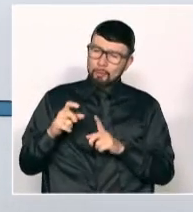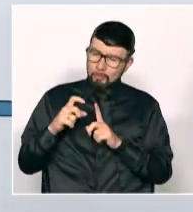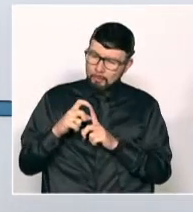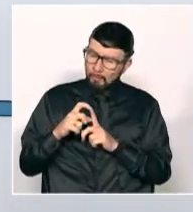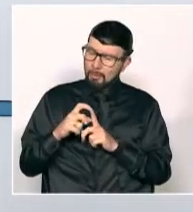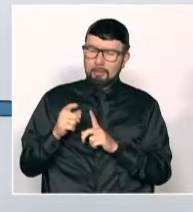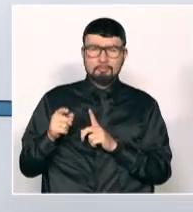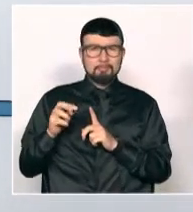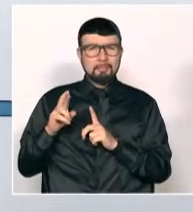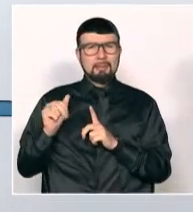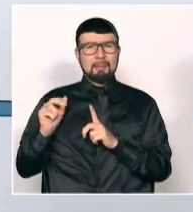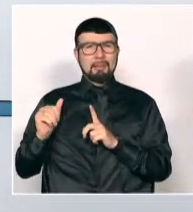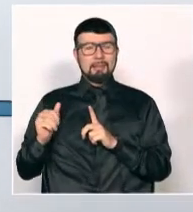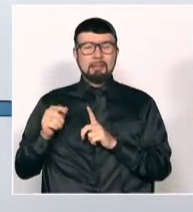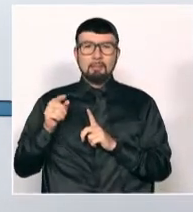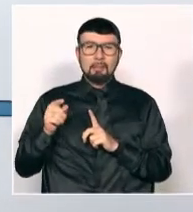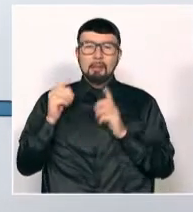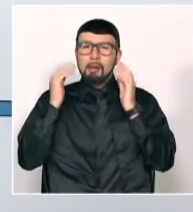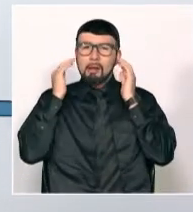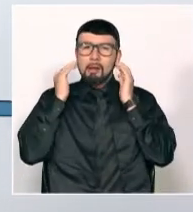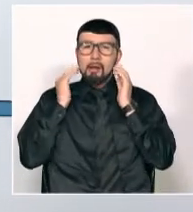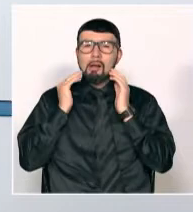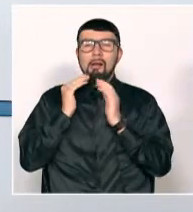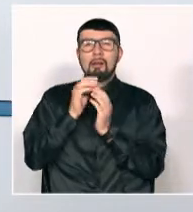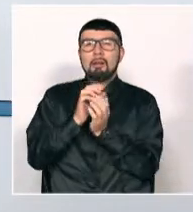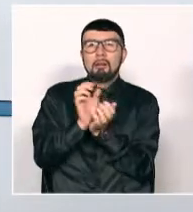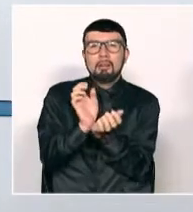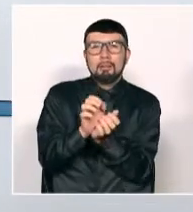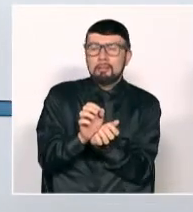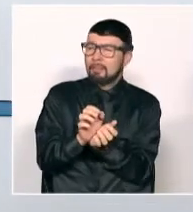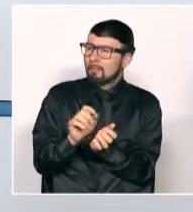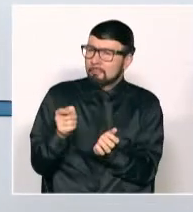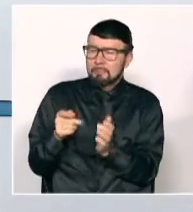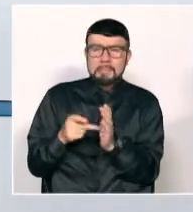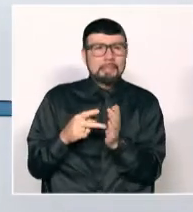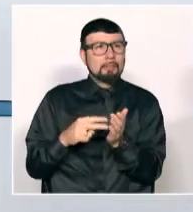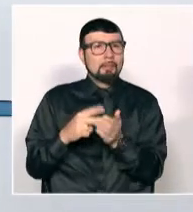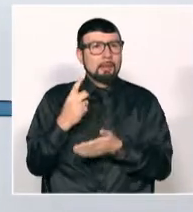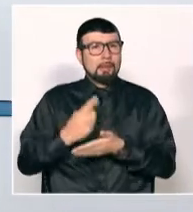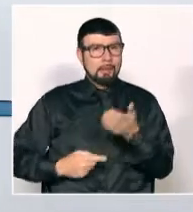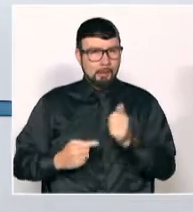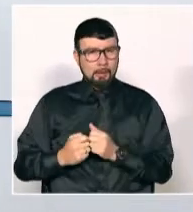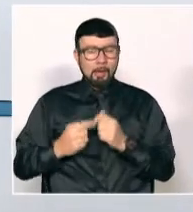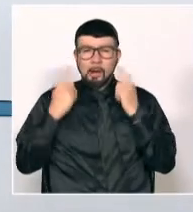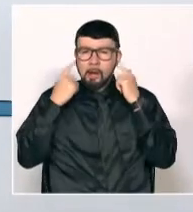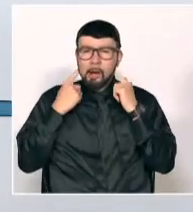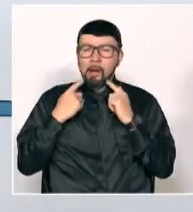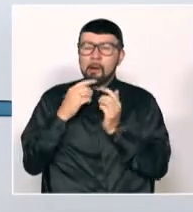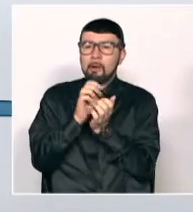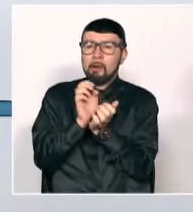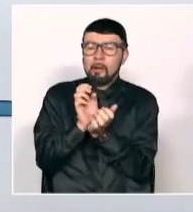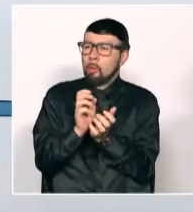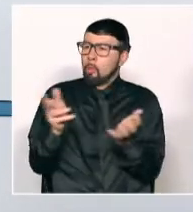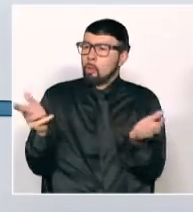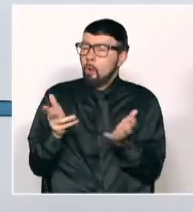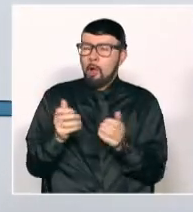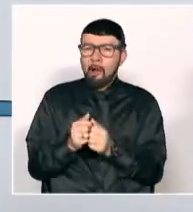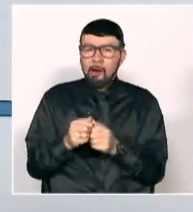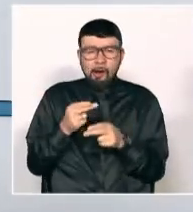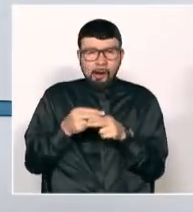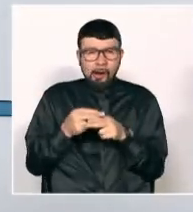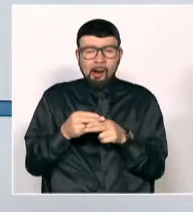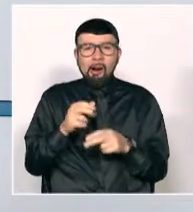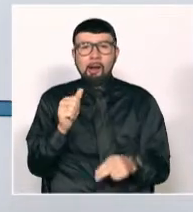extraño y de pronto no saben qué es, entonces contémosle a las personas qué es la articulación temporomandibular, dónde queda. Primero vamos